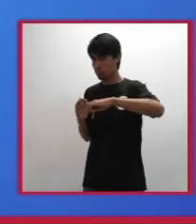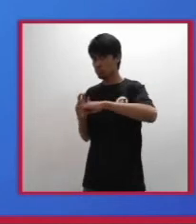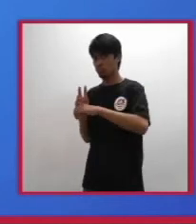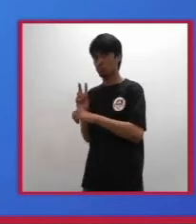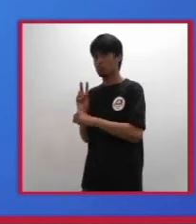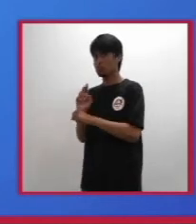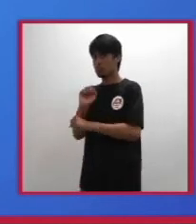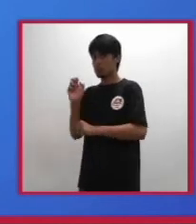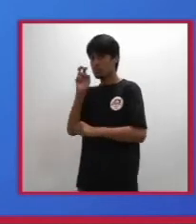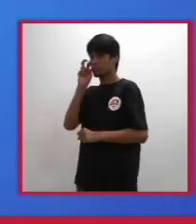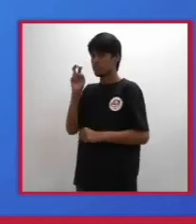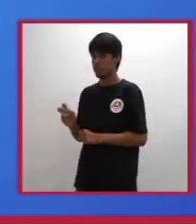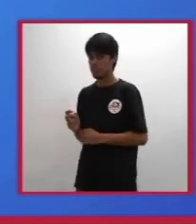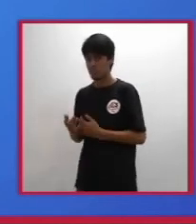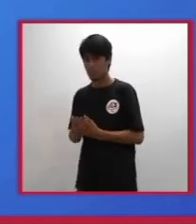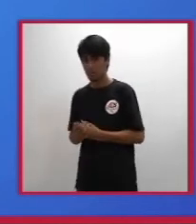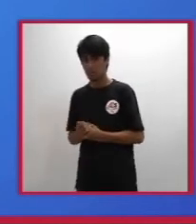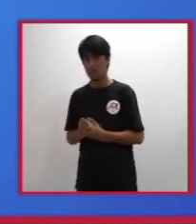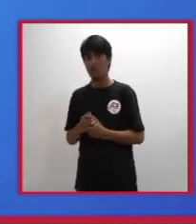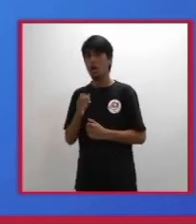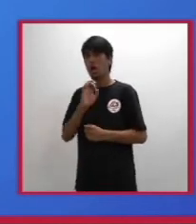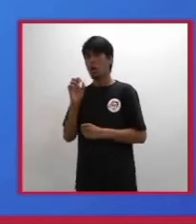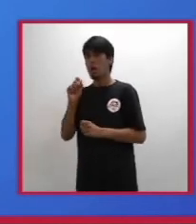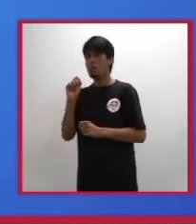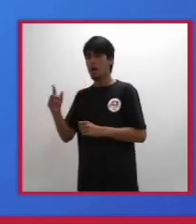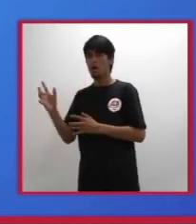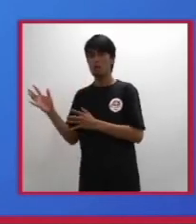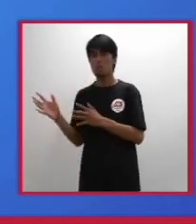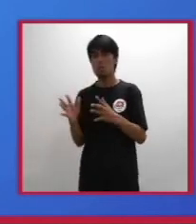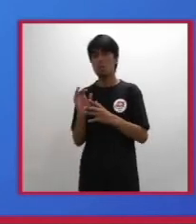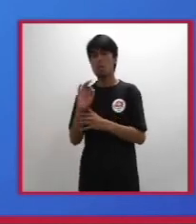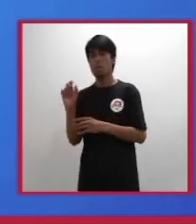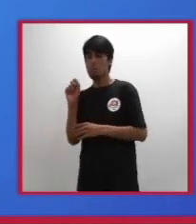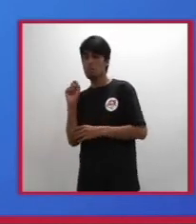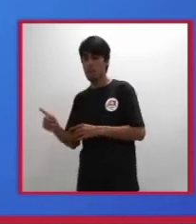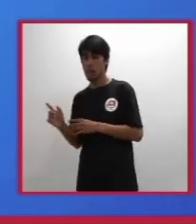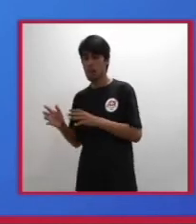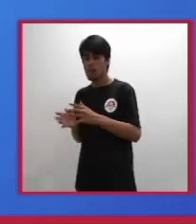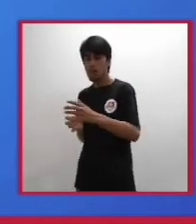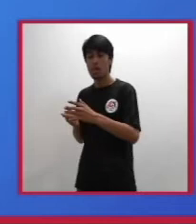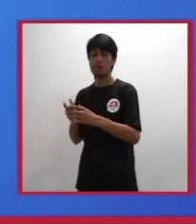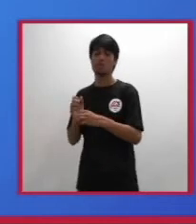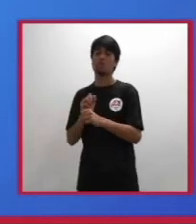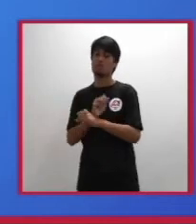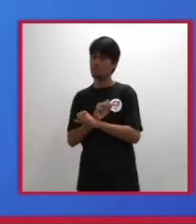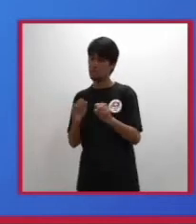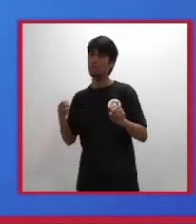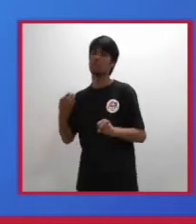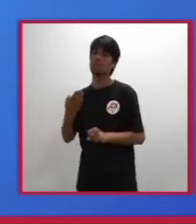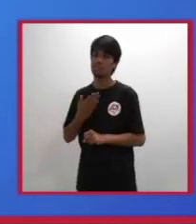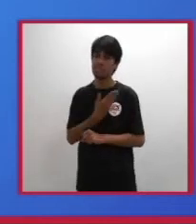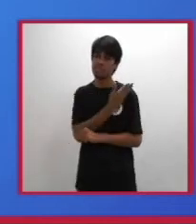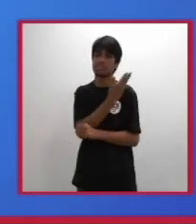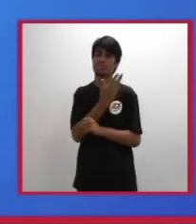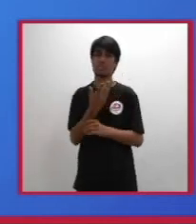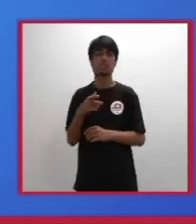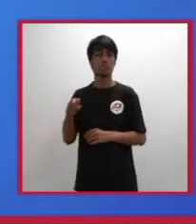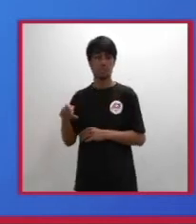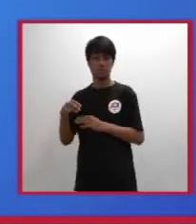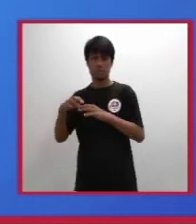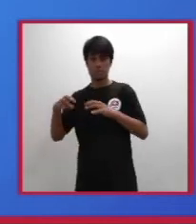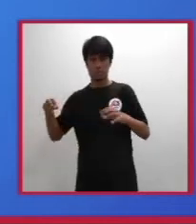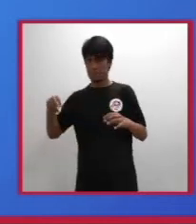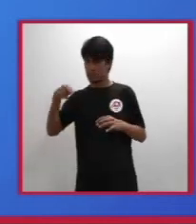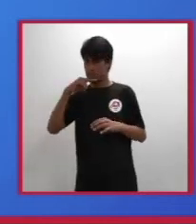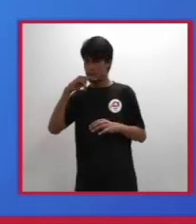de peligro. Por un mal movimiento de repente pueden darse. O sea, en este caso la placa de acero